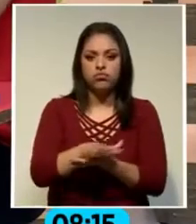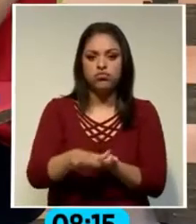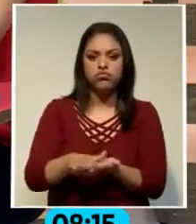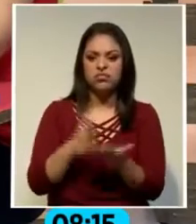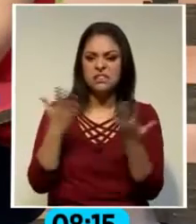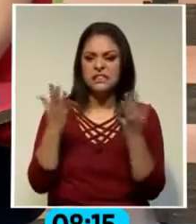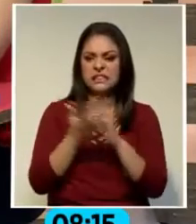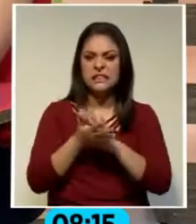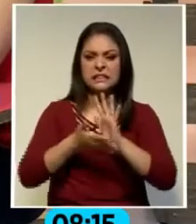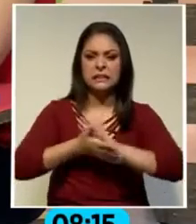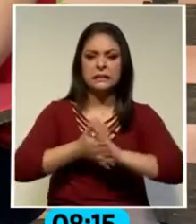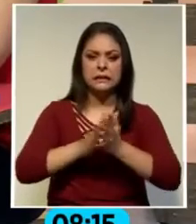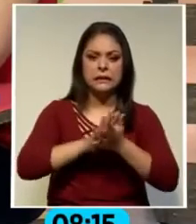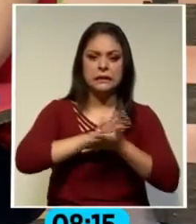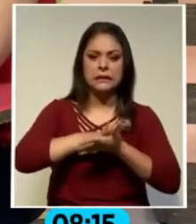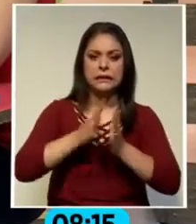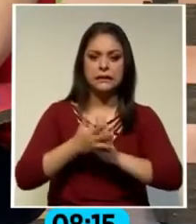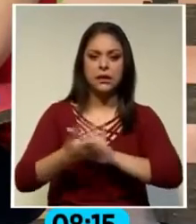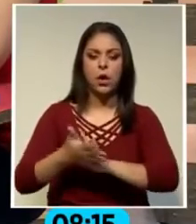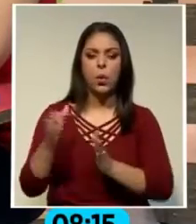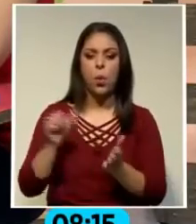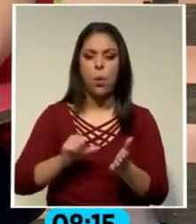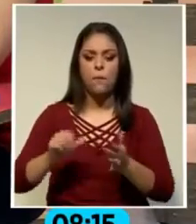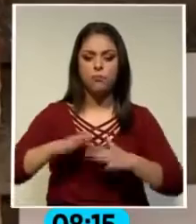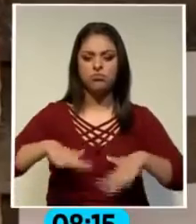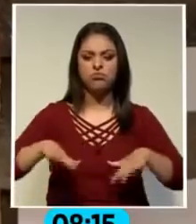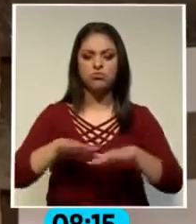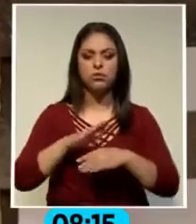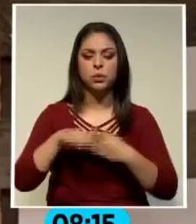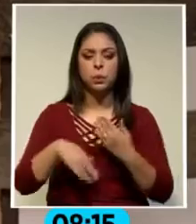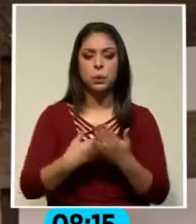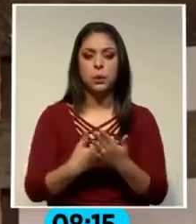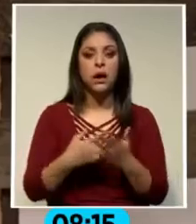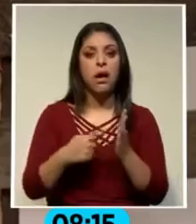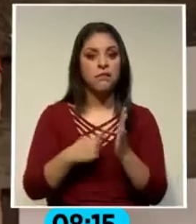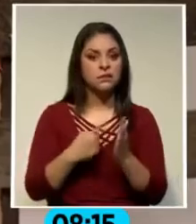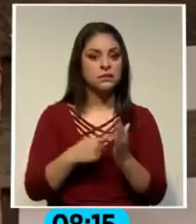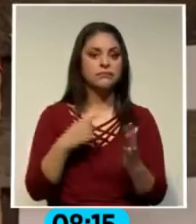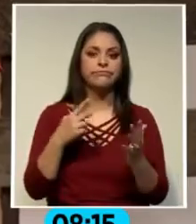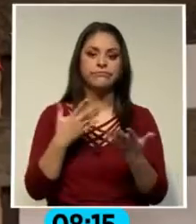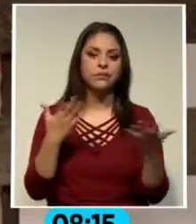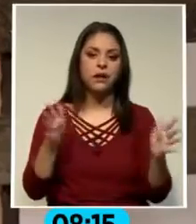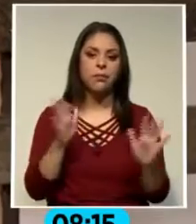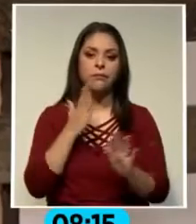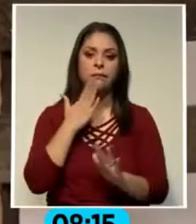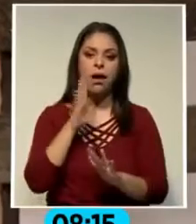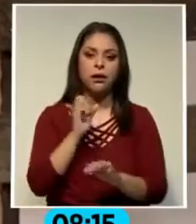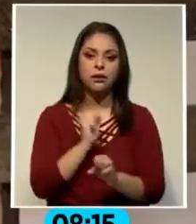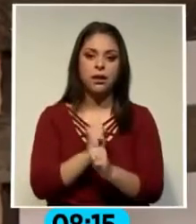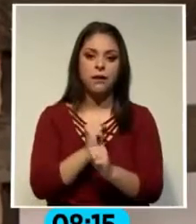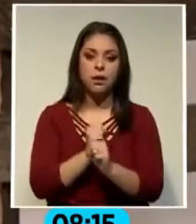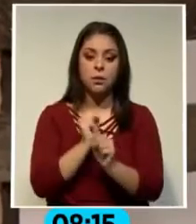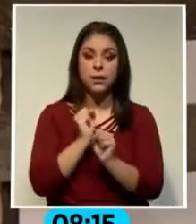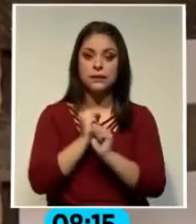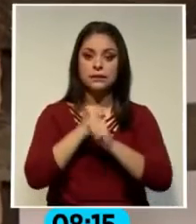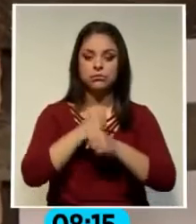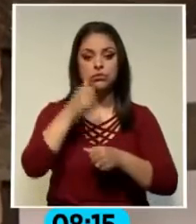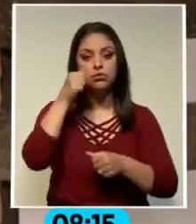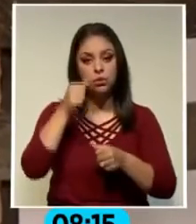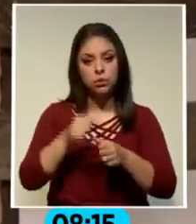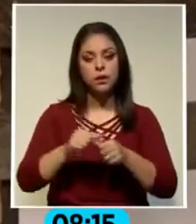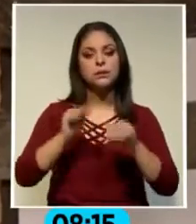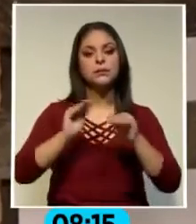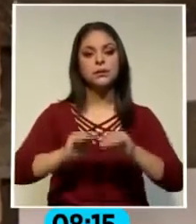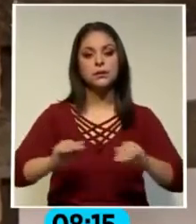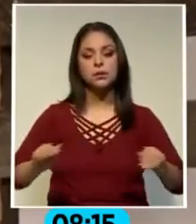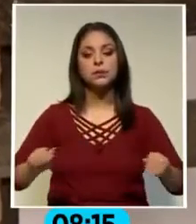manitas untaditas de goma. Se embarra todo. Sí, ¿verdad? A veces se puede dañar el trabajo que estamos realizando. Entonces, recordarles a los